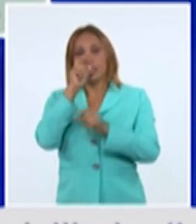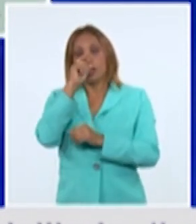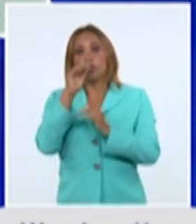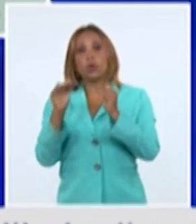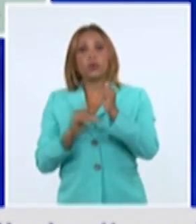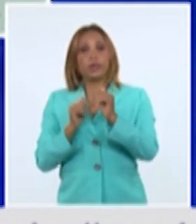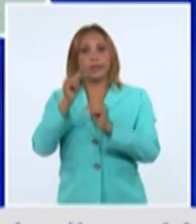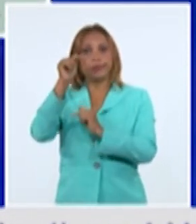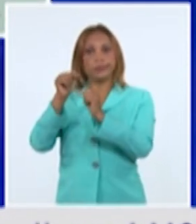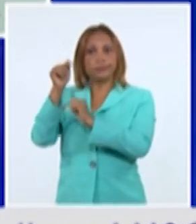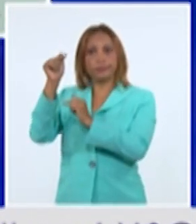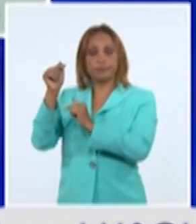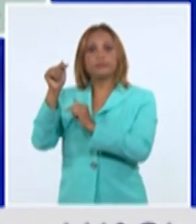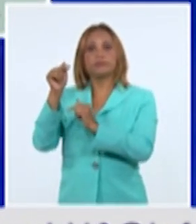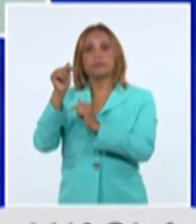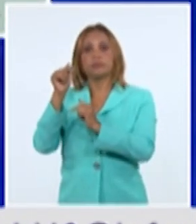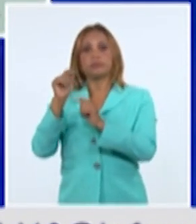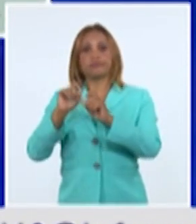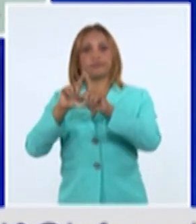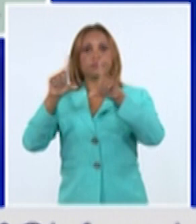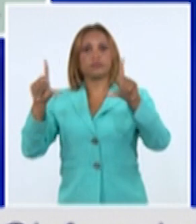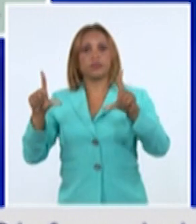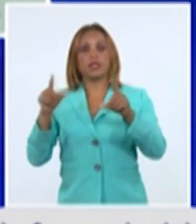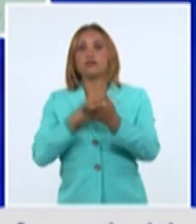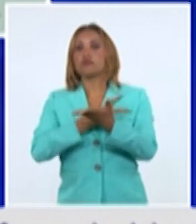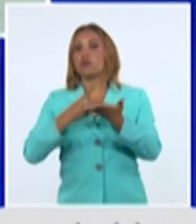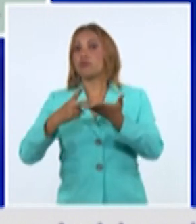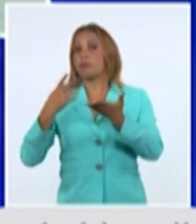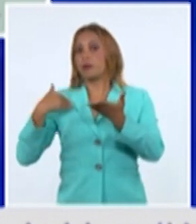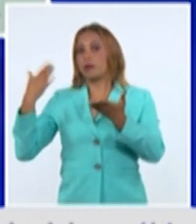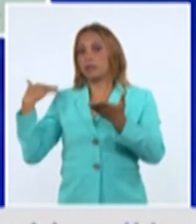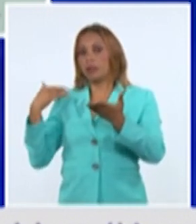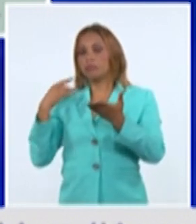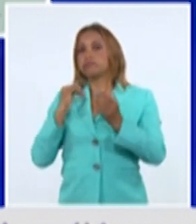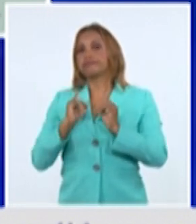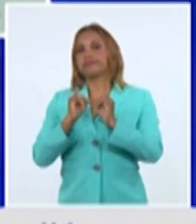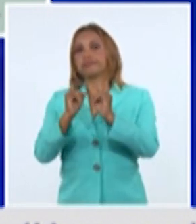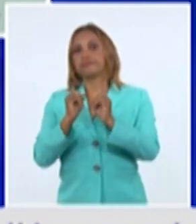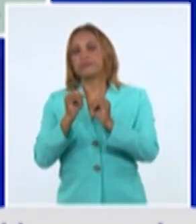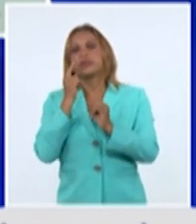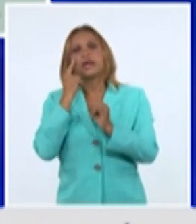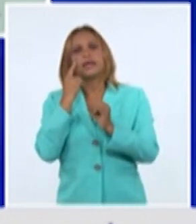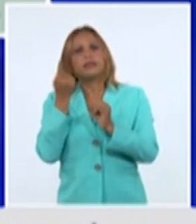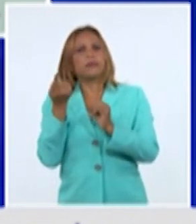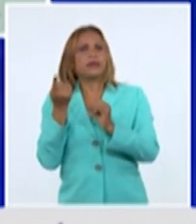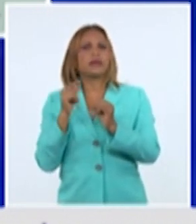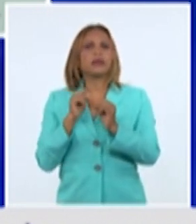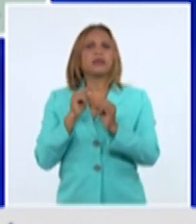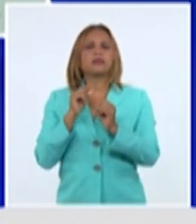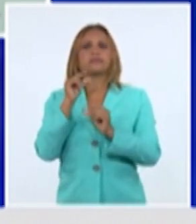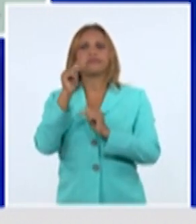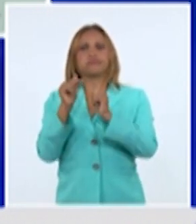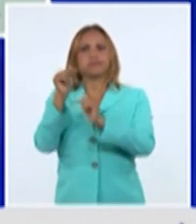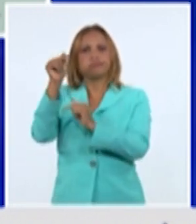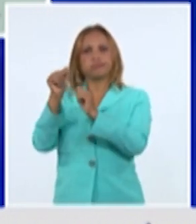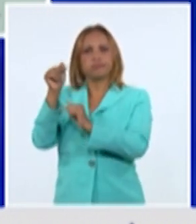esta ocasión, en los últimos 15 días, ahí tienen, se puede